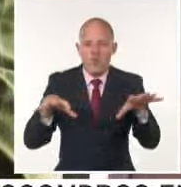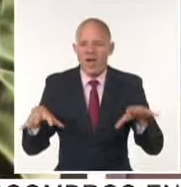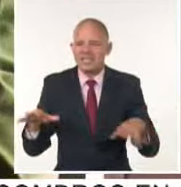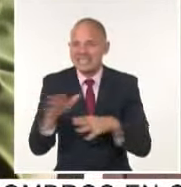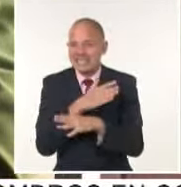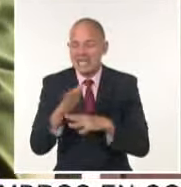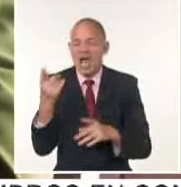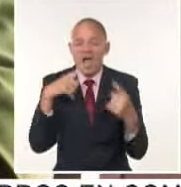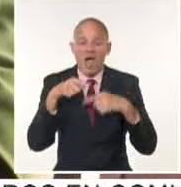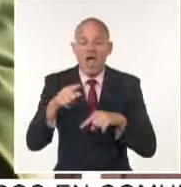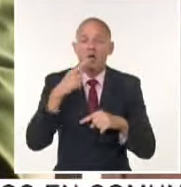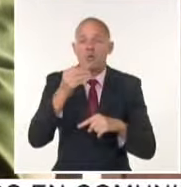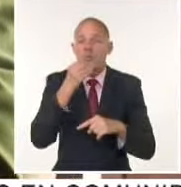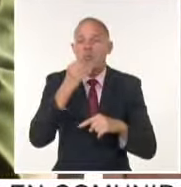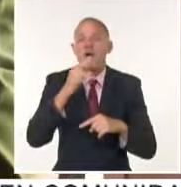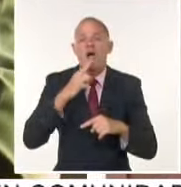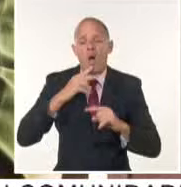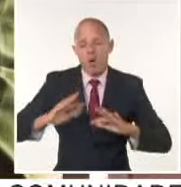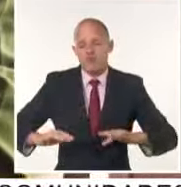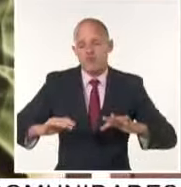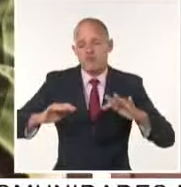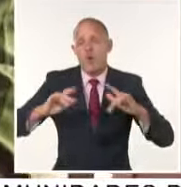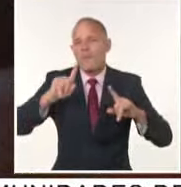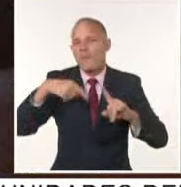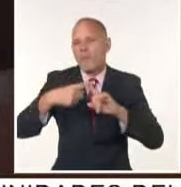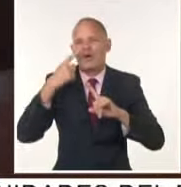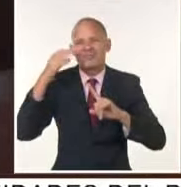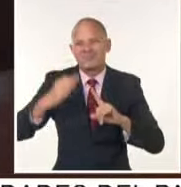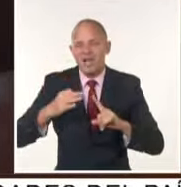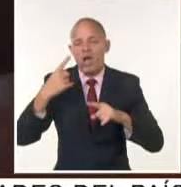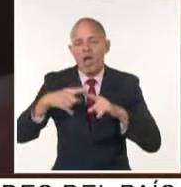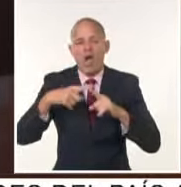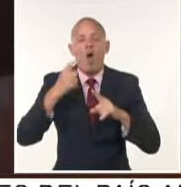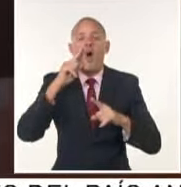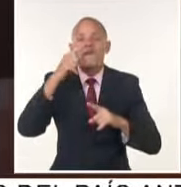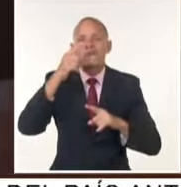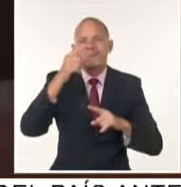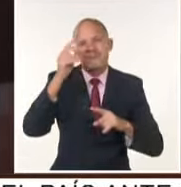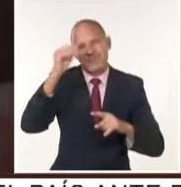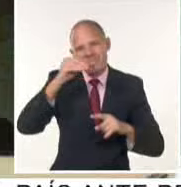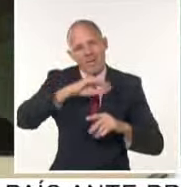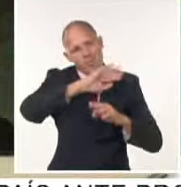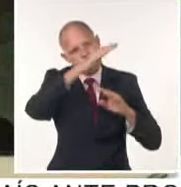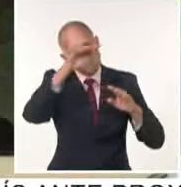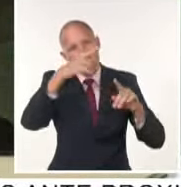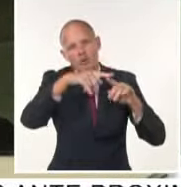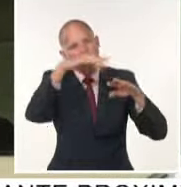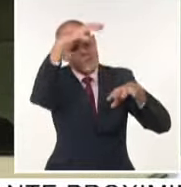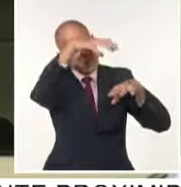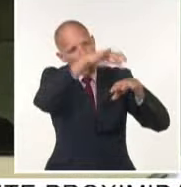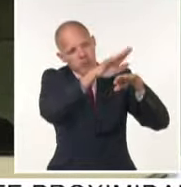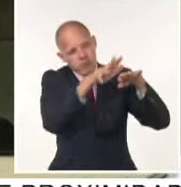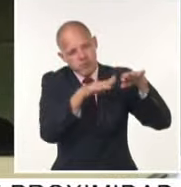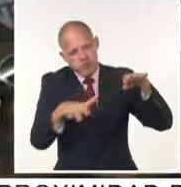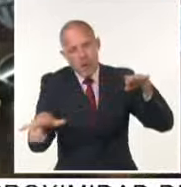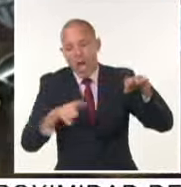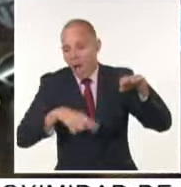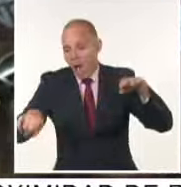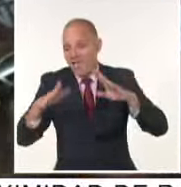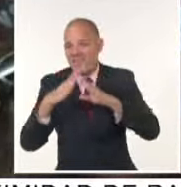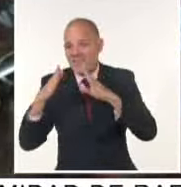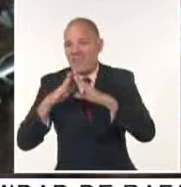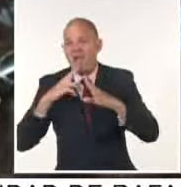escurrimiento proveniente de las lluvias de las provincias del centro y matanzas en el caso de las comunidades más apartadas como